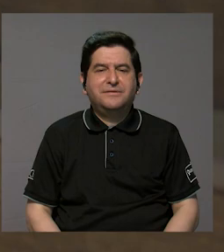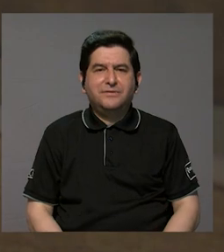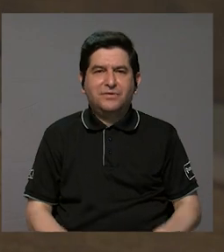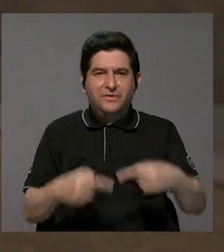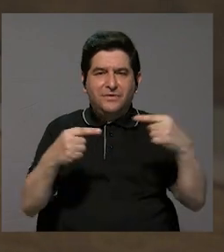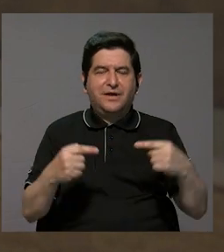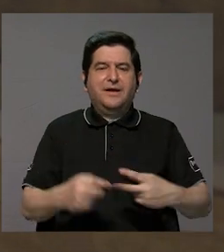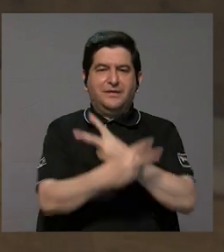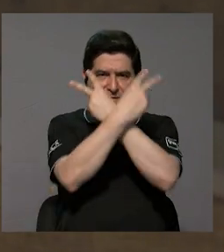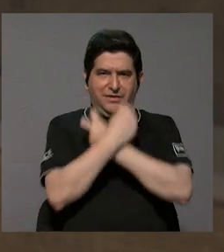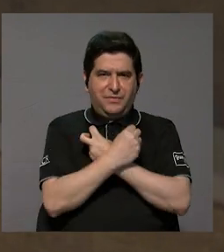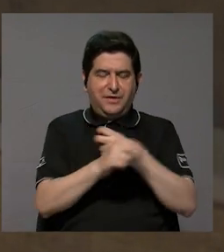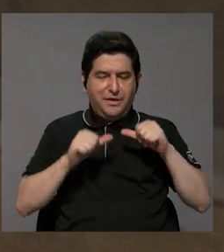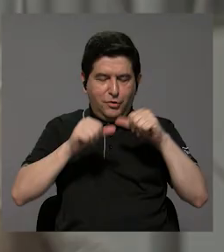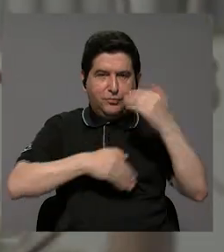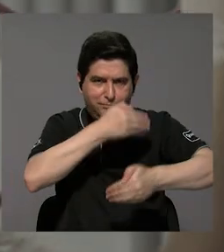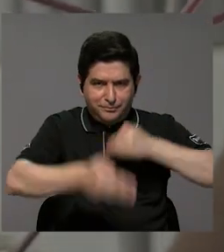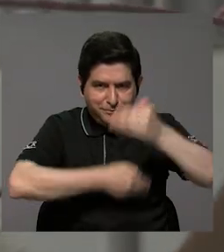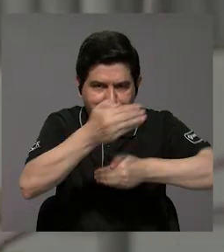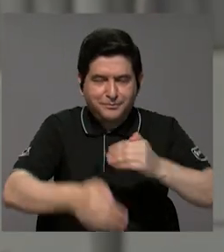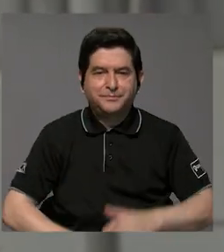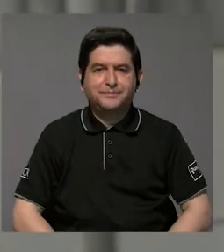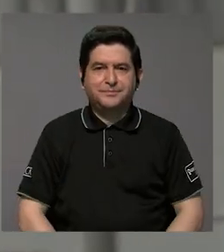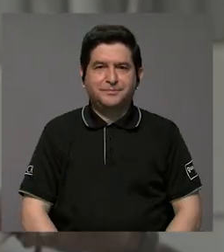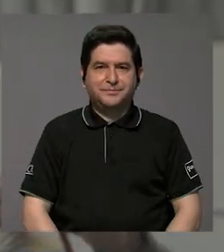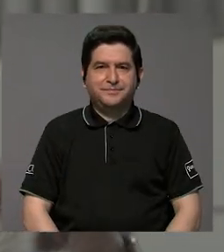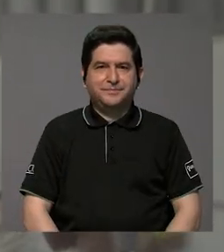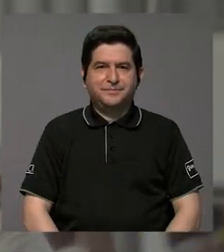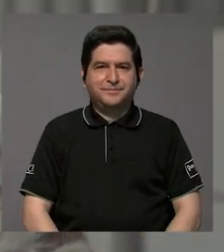anticuerpos pasa a la siguiente fase.